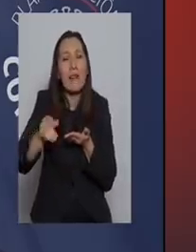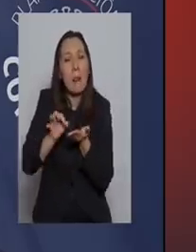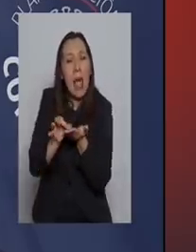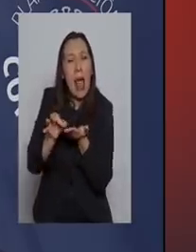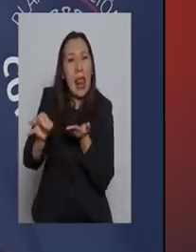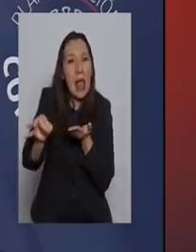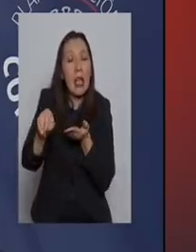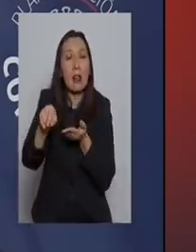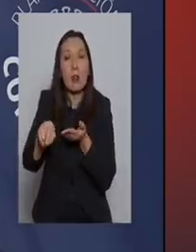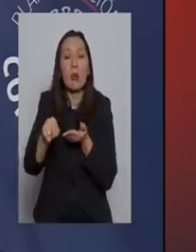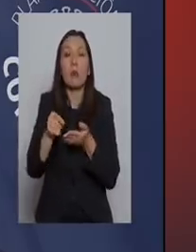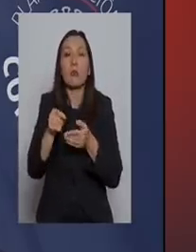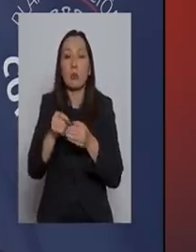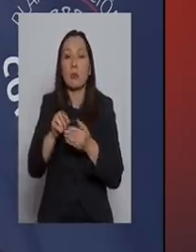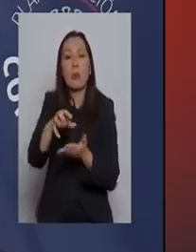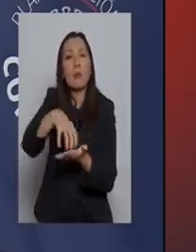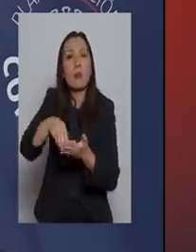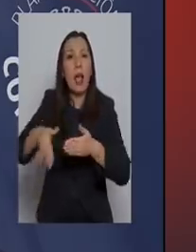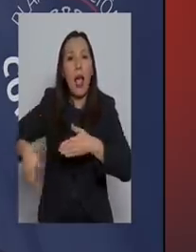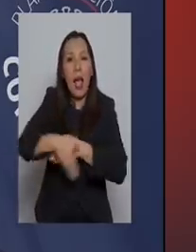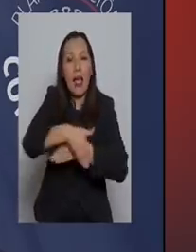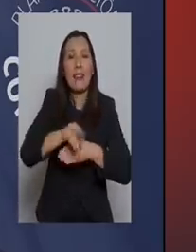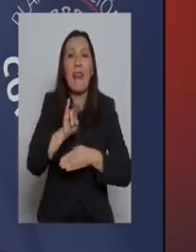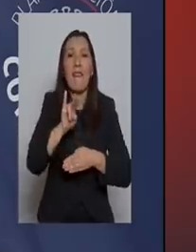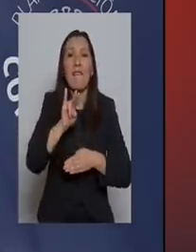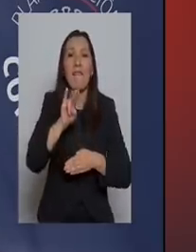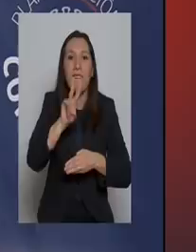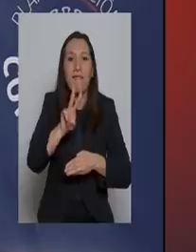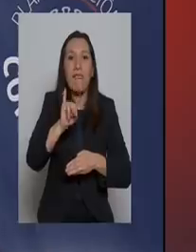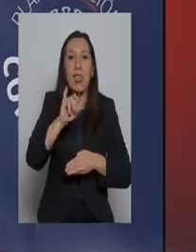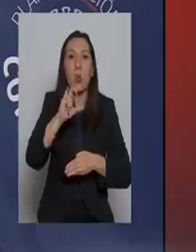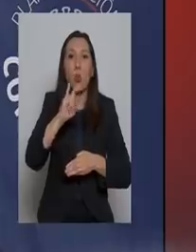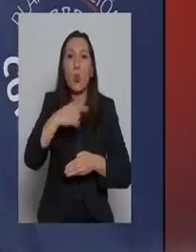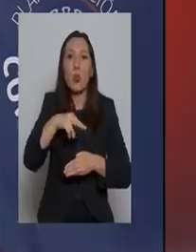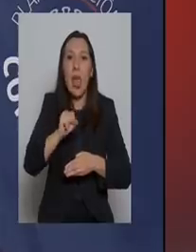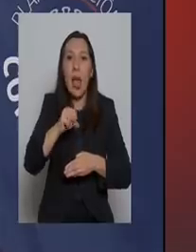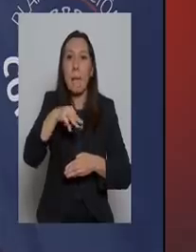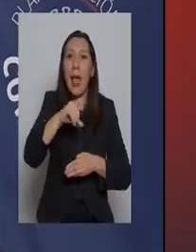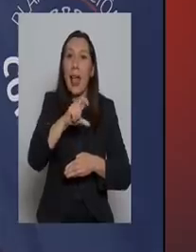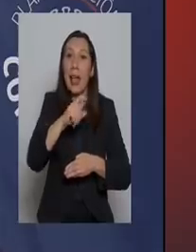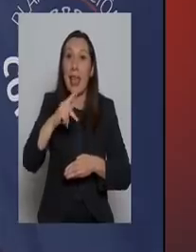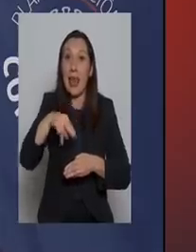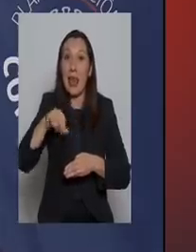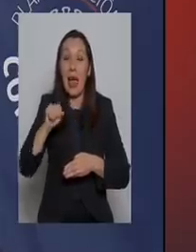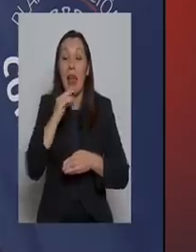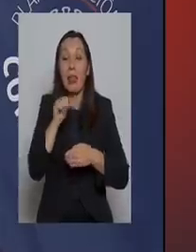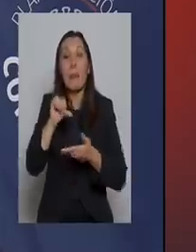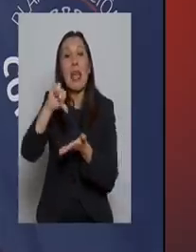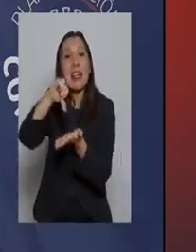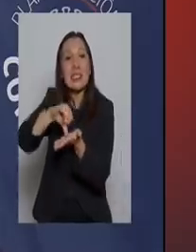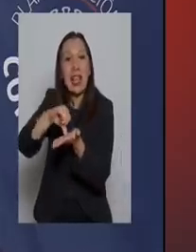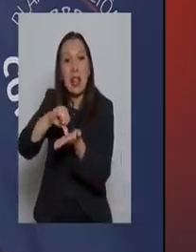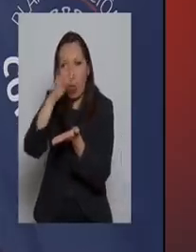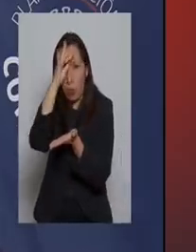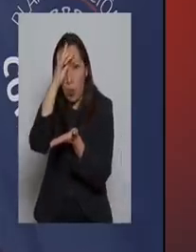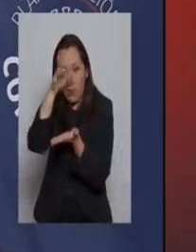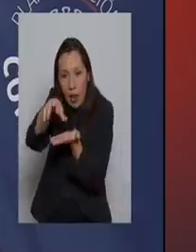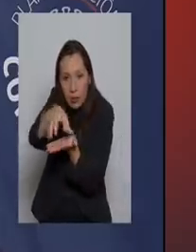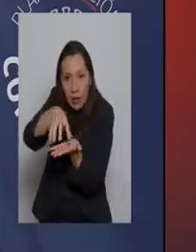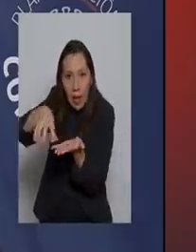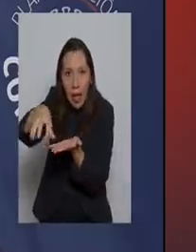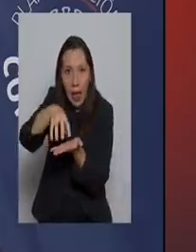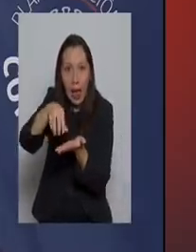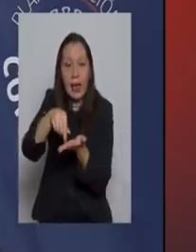al poniente del eje que constituye Vicuña Mackenna y el centro de Puente Alto,